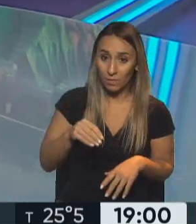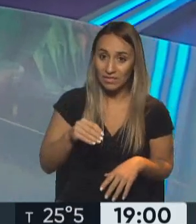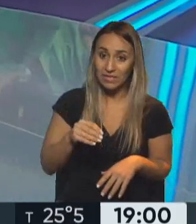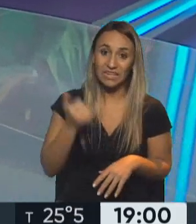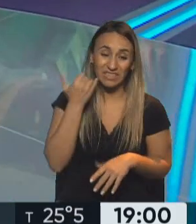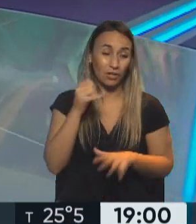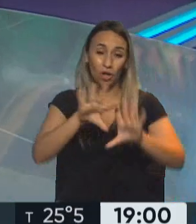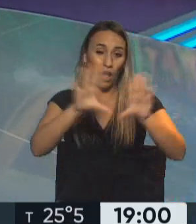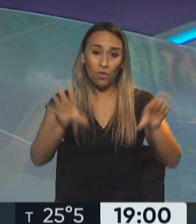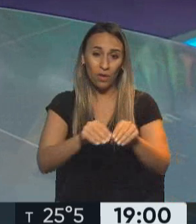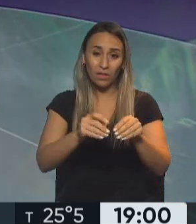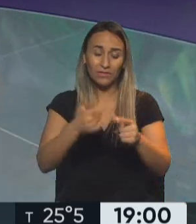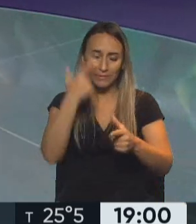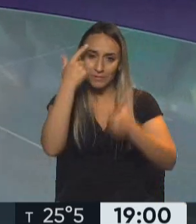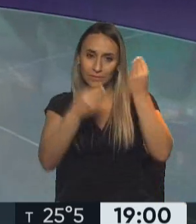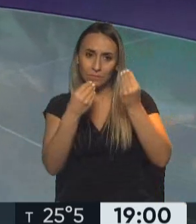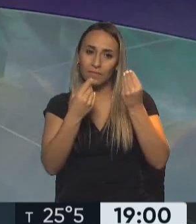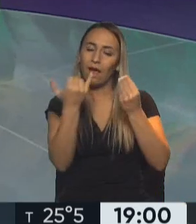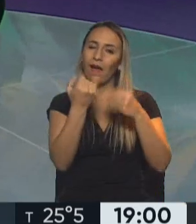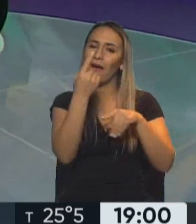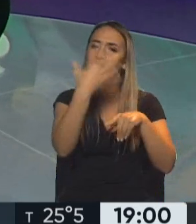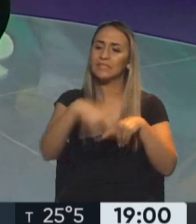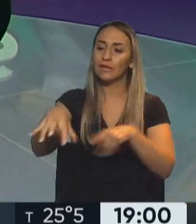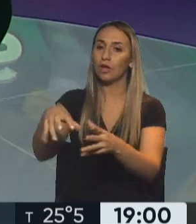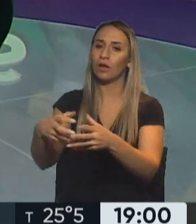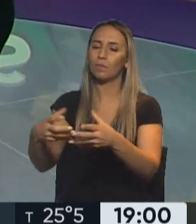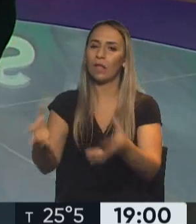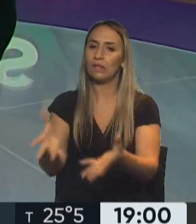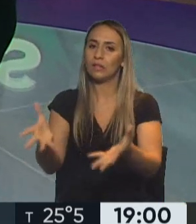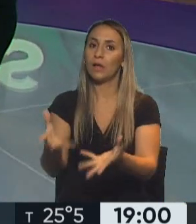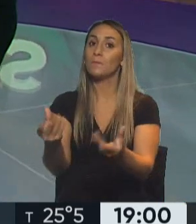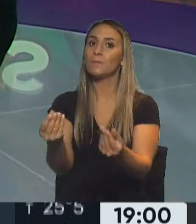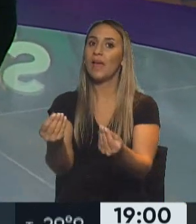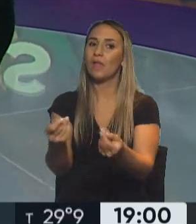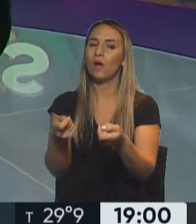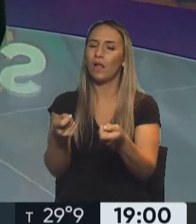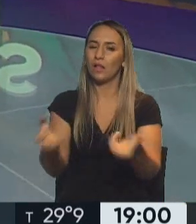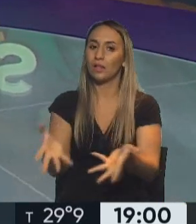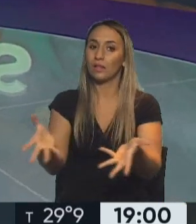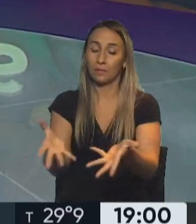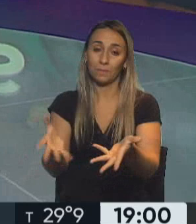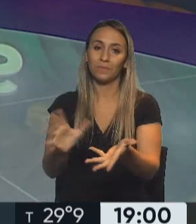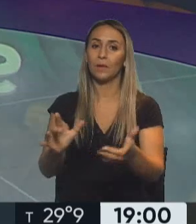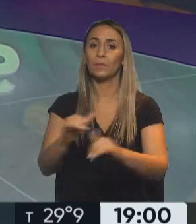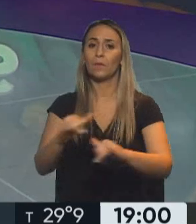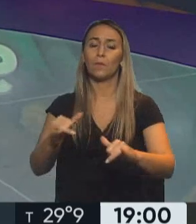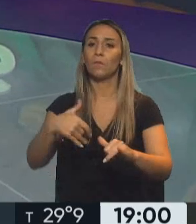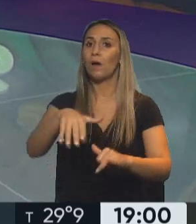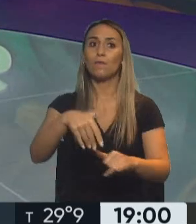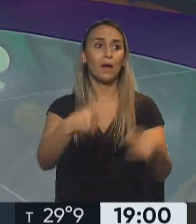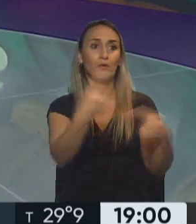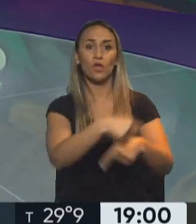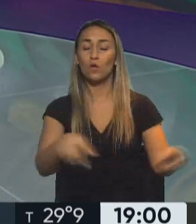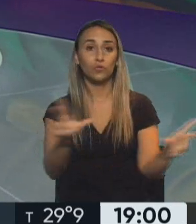de preocupante, es que haya algún sector que tenga ganas de infundir miedo, además en la población, con ese fantasma del desabastecimiento.